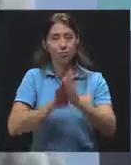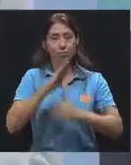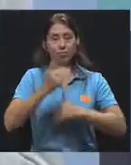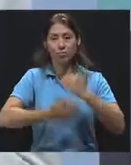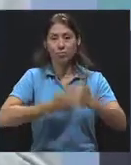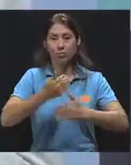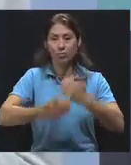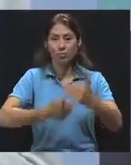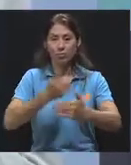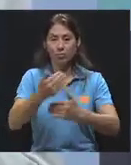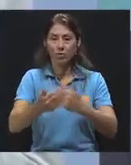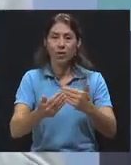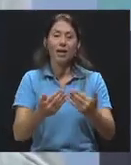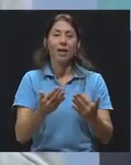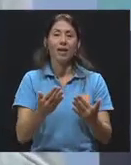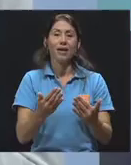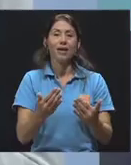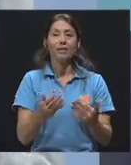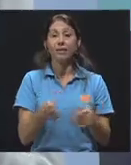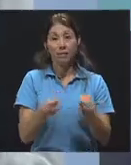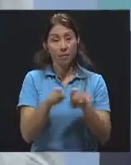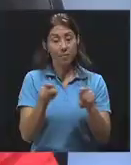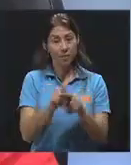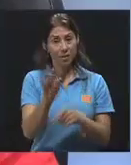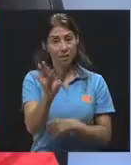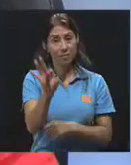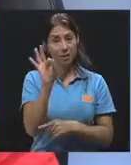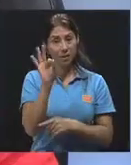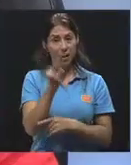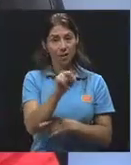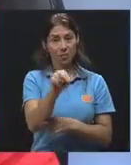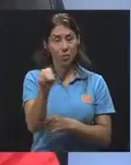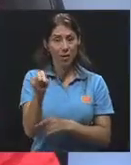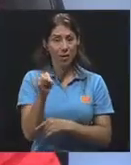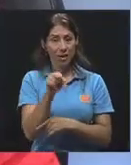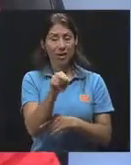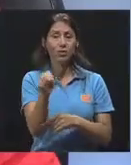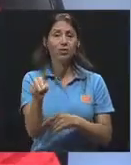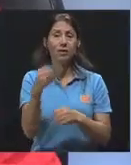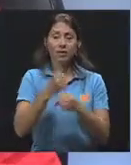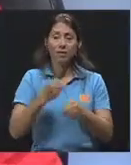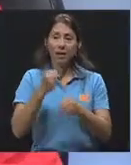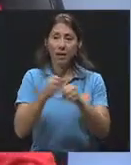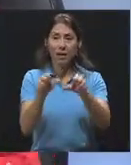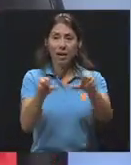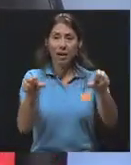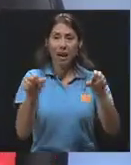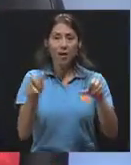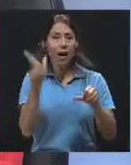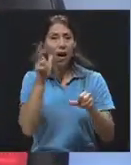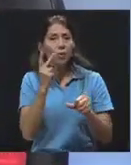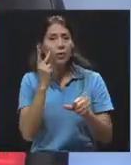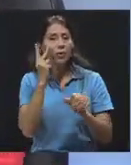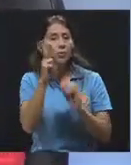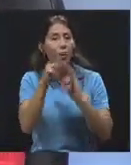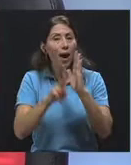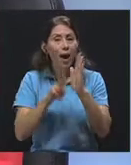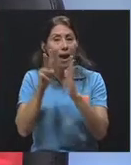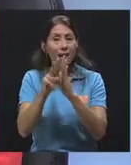evolución artística y técnica. Invitar también a los compañeros del sector audiovisual, a toda esa gente que